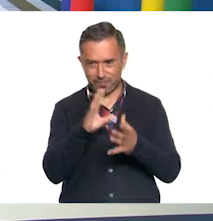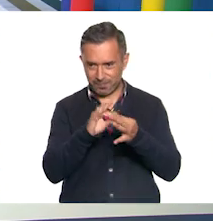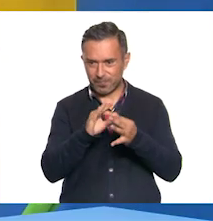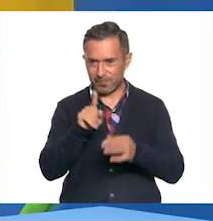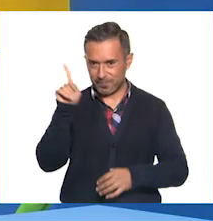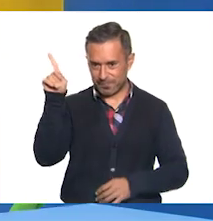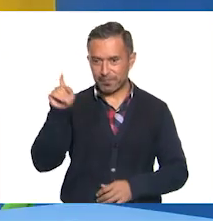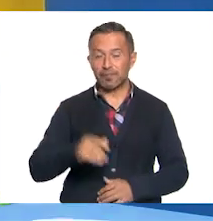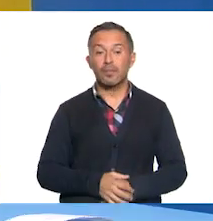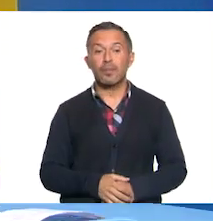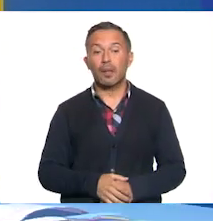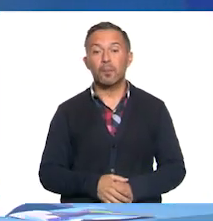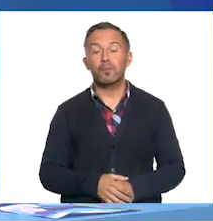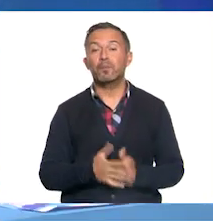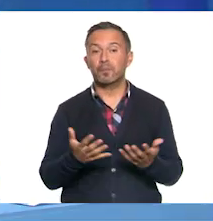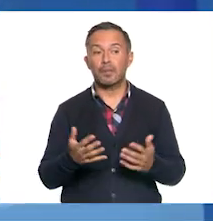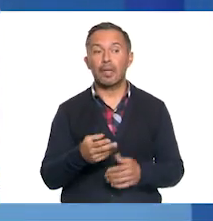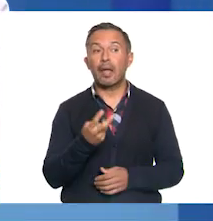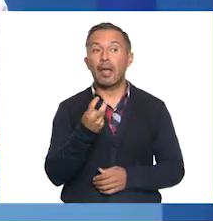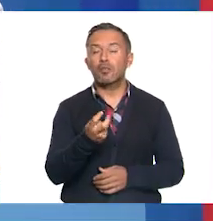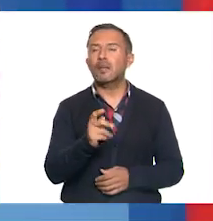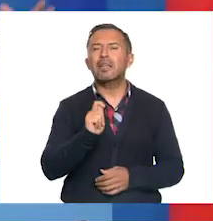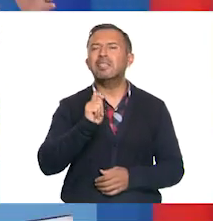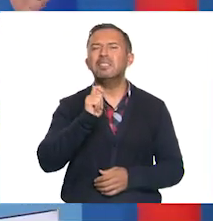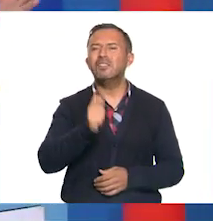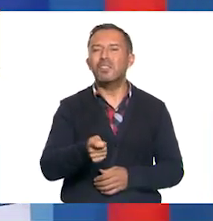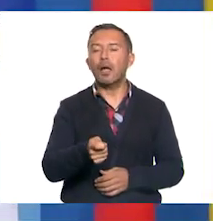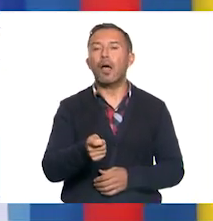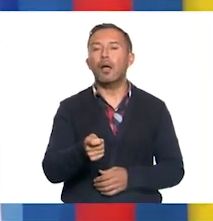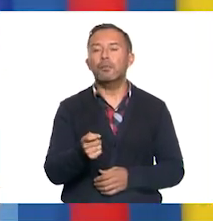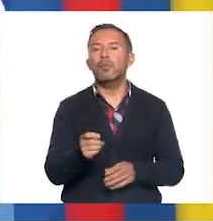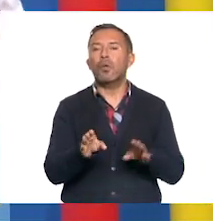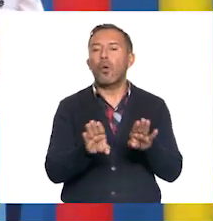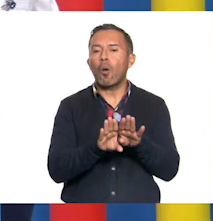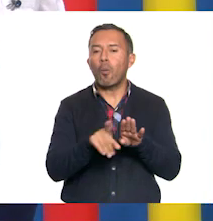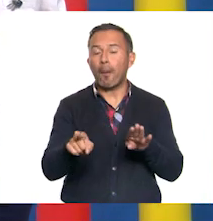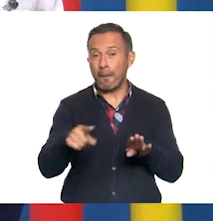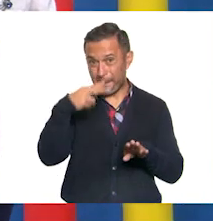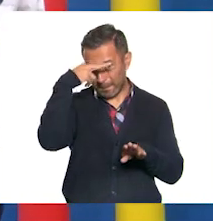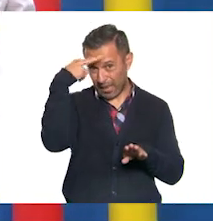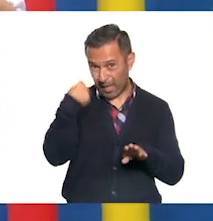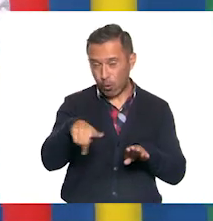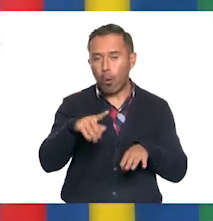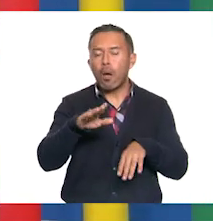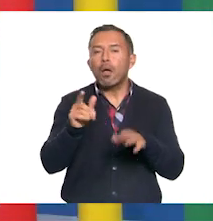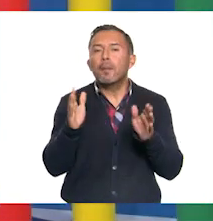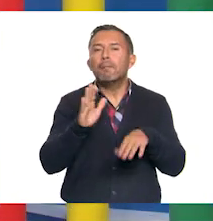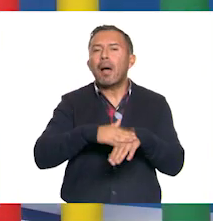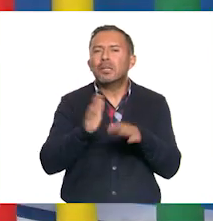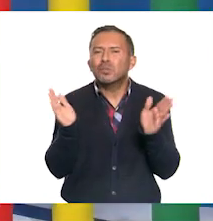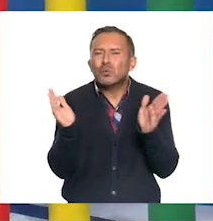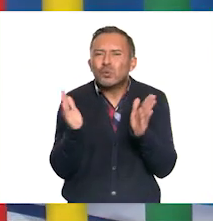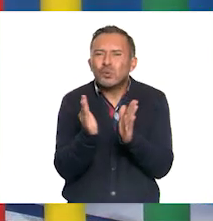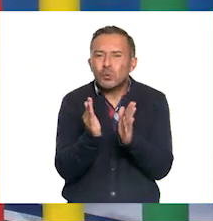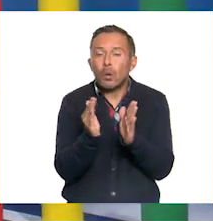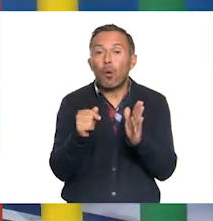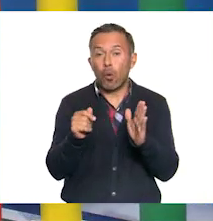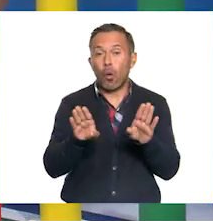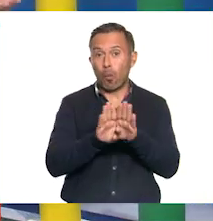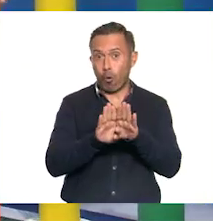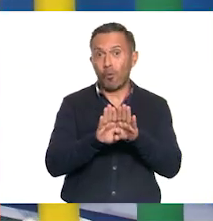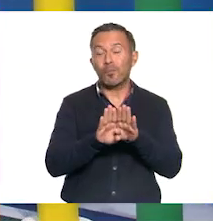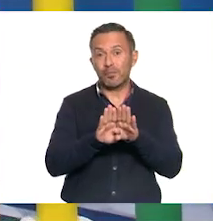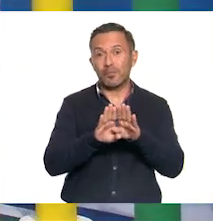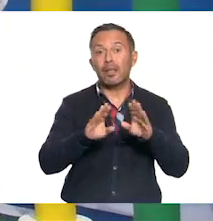Y bueno, en este caso se refiere a la parte más estrecha de nuestro país. Es la unión entre el continente